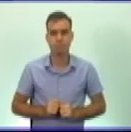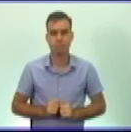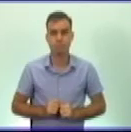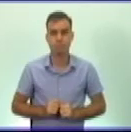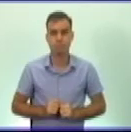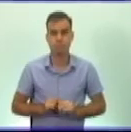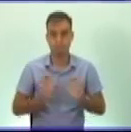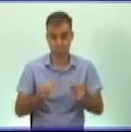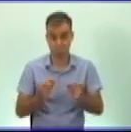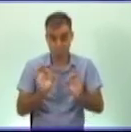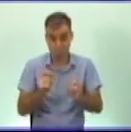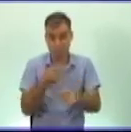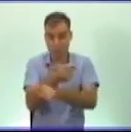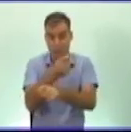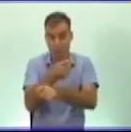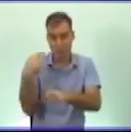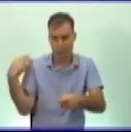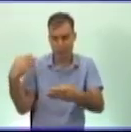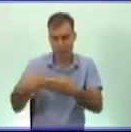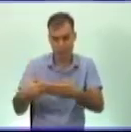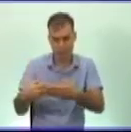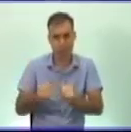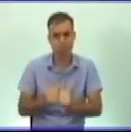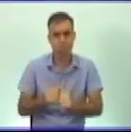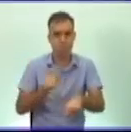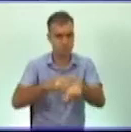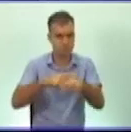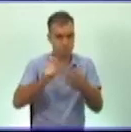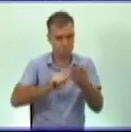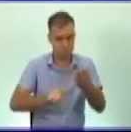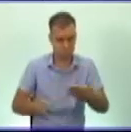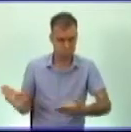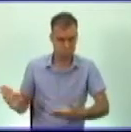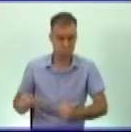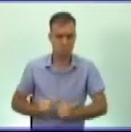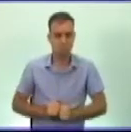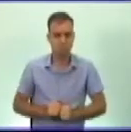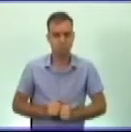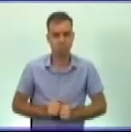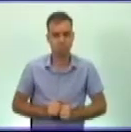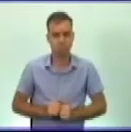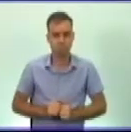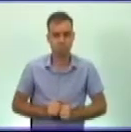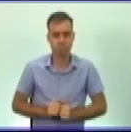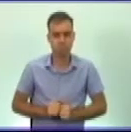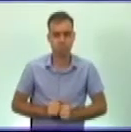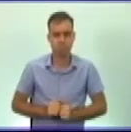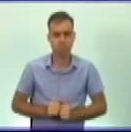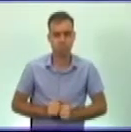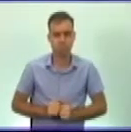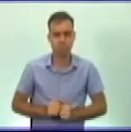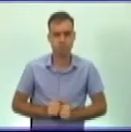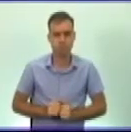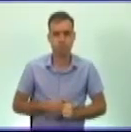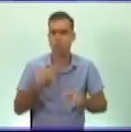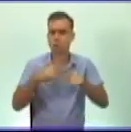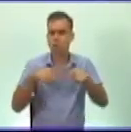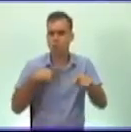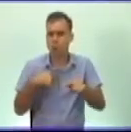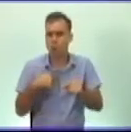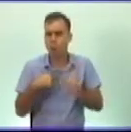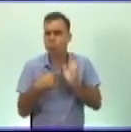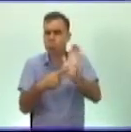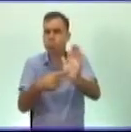hemos estado trabajando hasta ahora. Le doy un breve tiempo para que puedan copiarlo. Voy a proponer posteriormente algunos ejercicios del libro de texto que deben de hacer